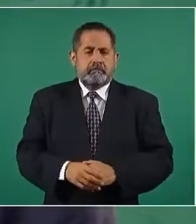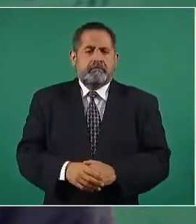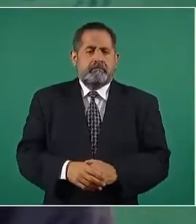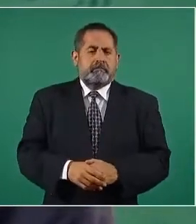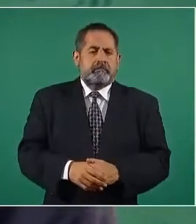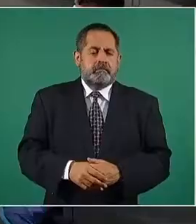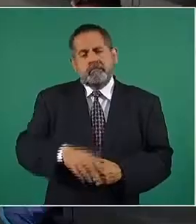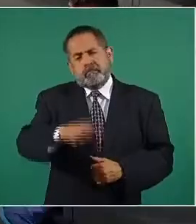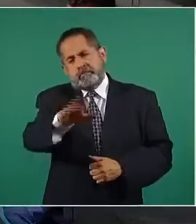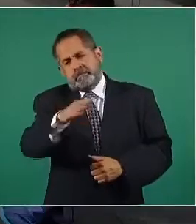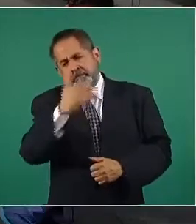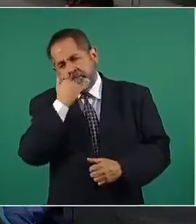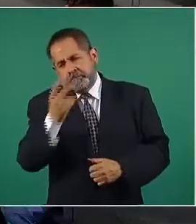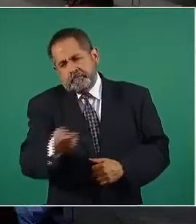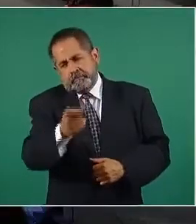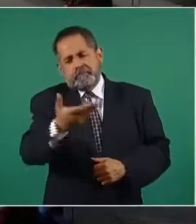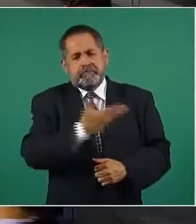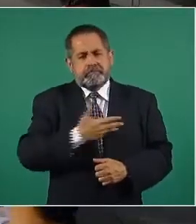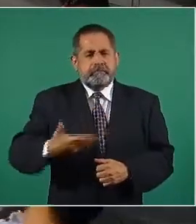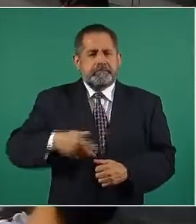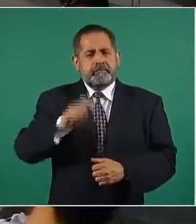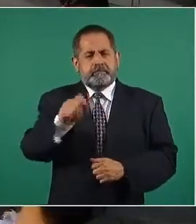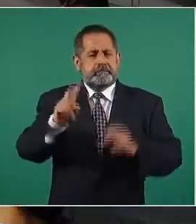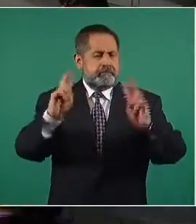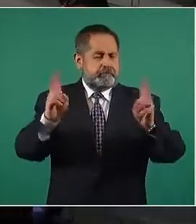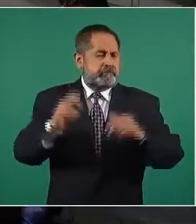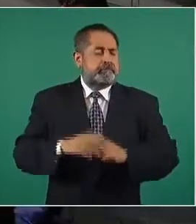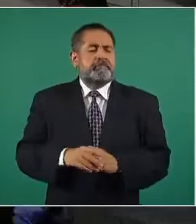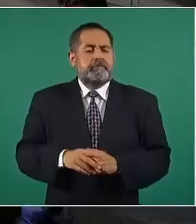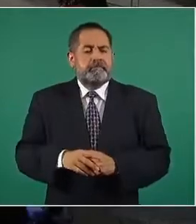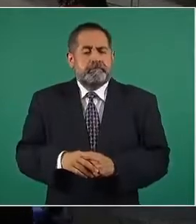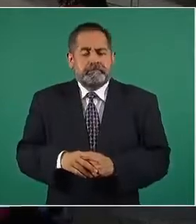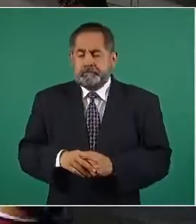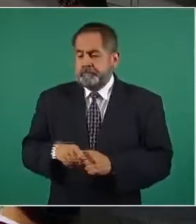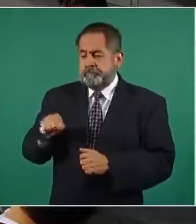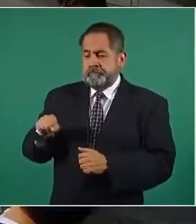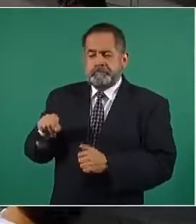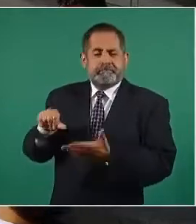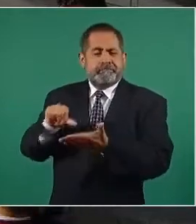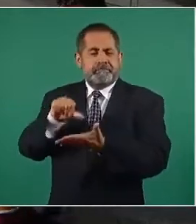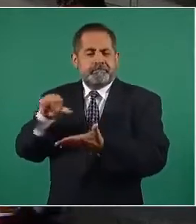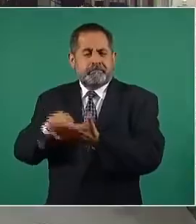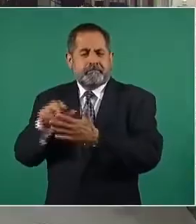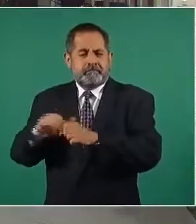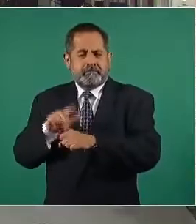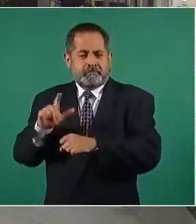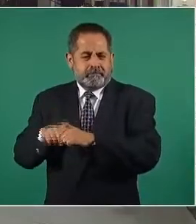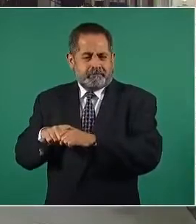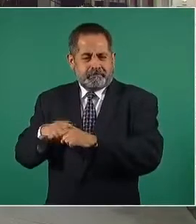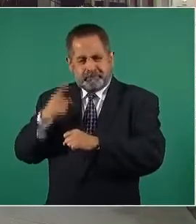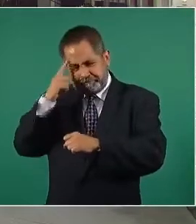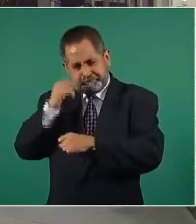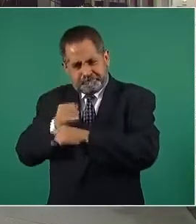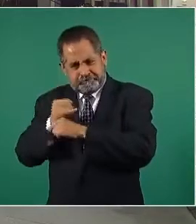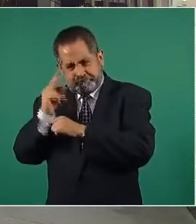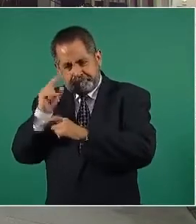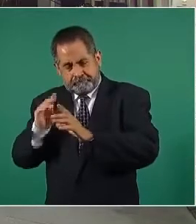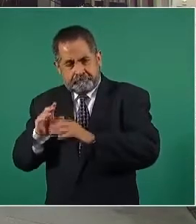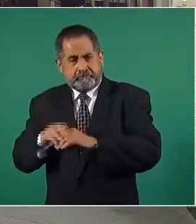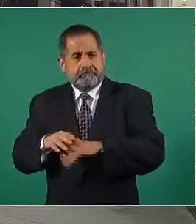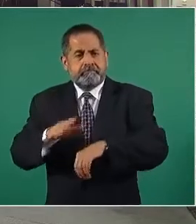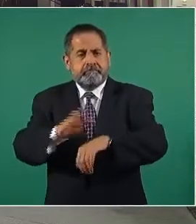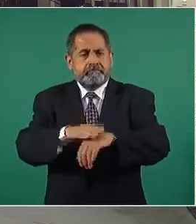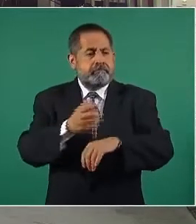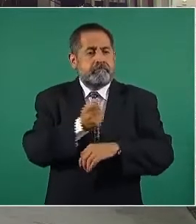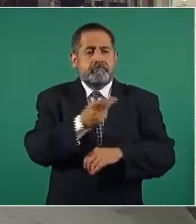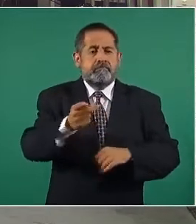Presidente, en este mismo tema, preguntarle si el Centro Nacional de Inteligencia le informó si estos agentes que le dieron